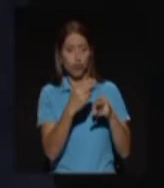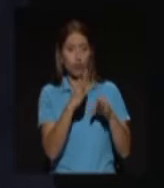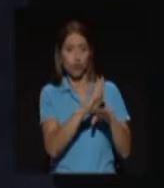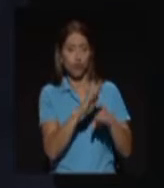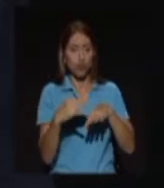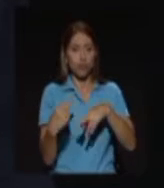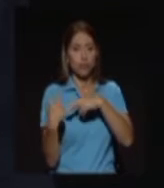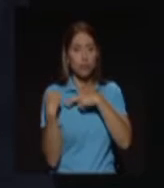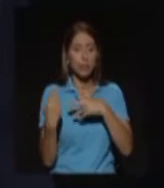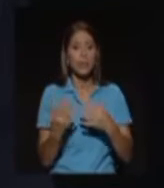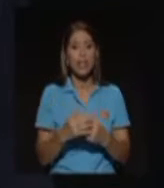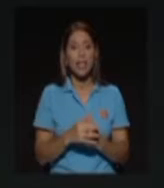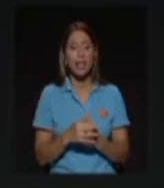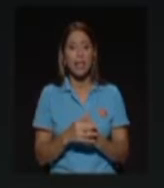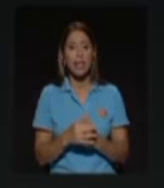y